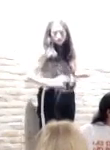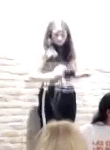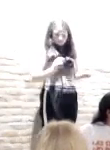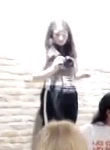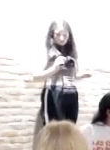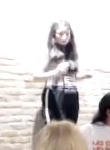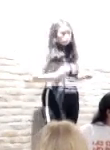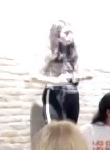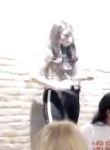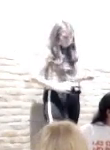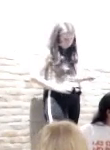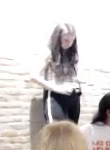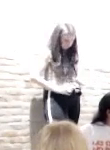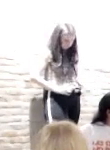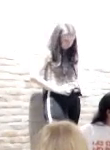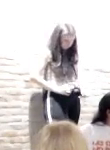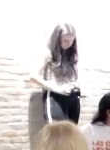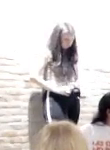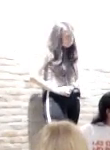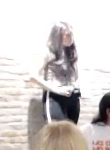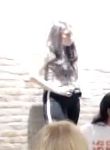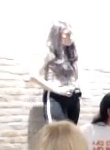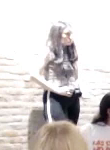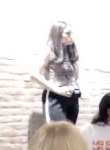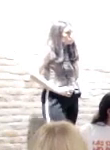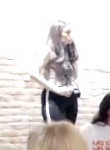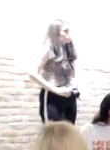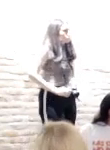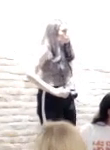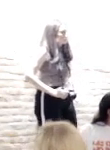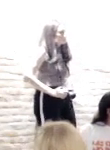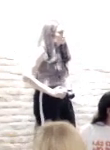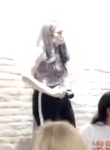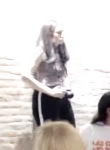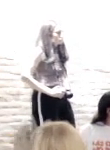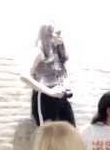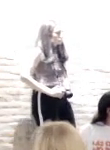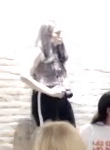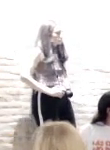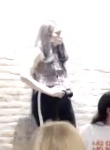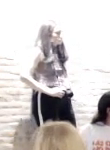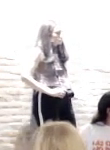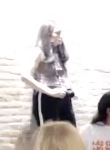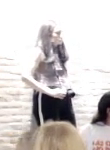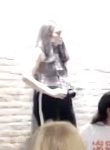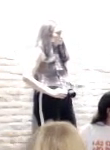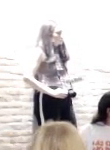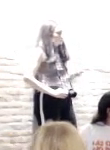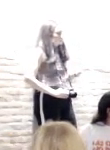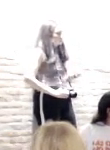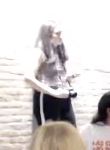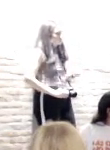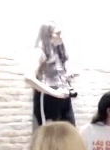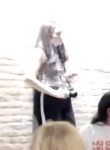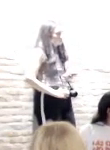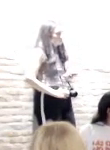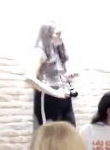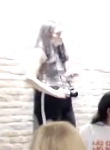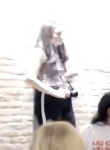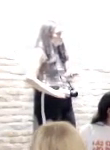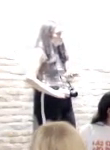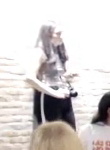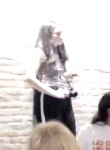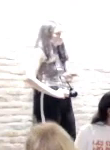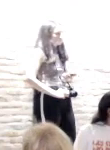donde la violencia económica o sea voy tomando apuntes porque digamos en el abordaje nosotros nos damos cuenta que